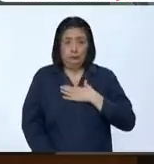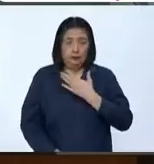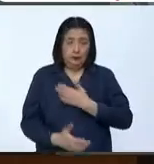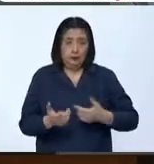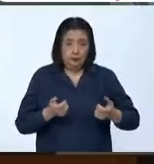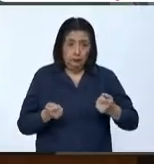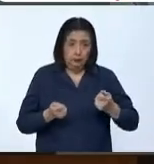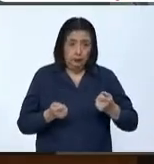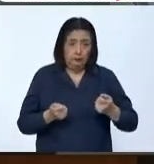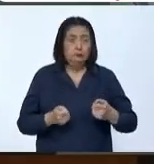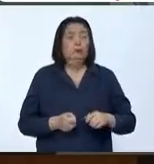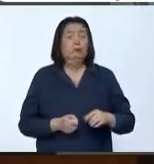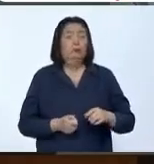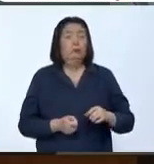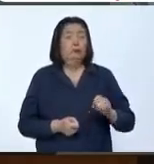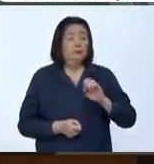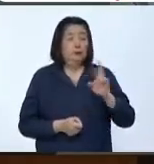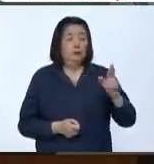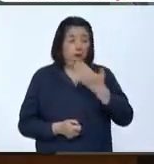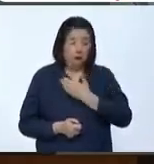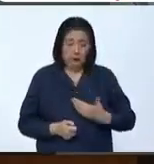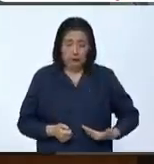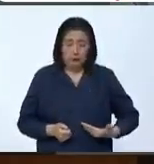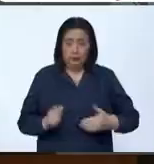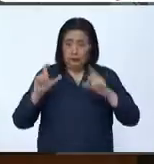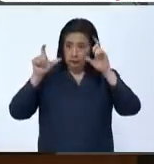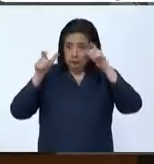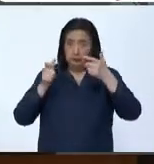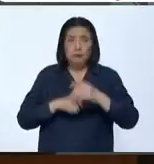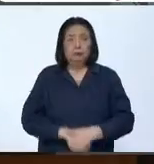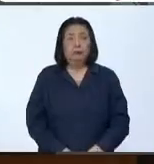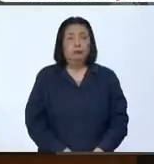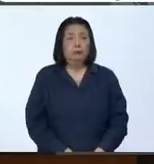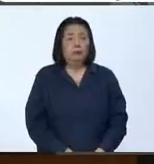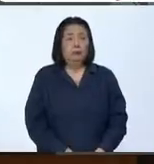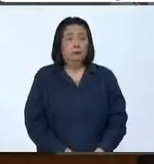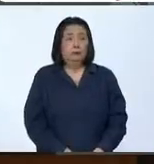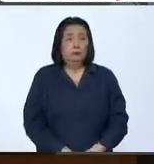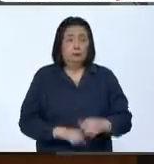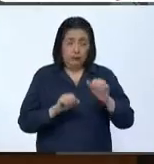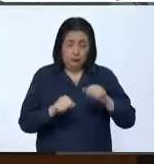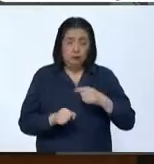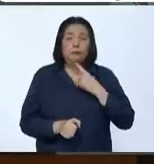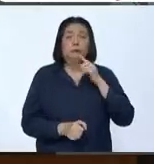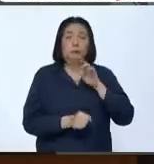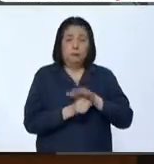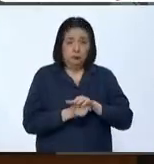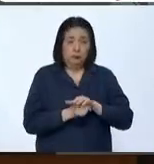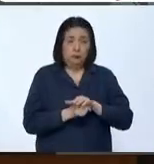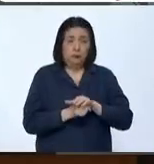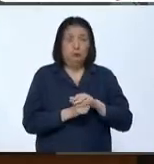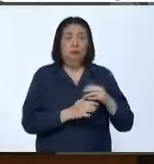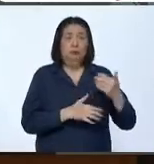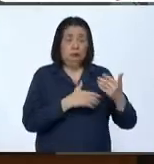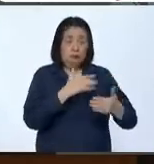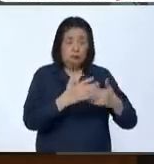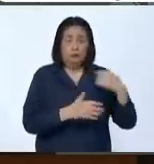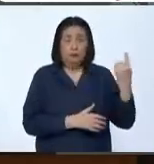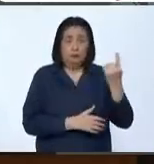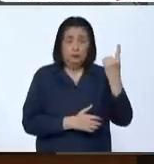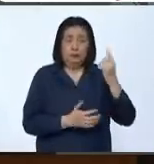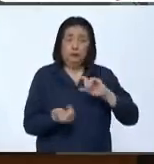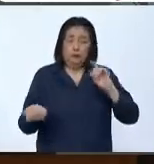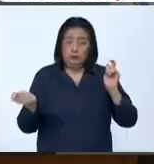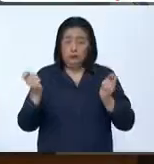gobierno señor presidente señores congresistas nos hemos comprometido con un proceso Nacional de